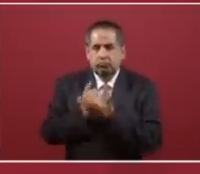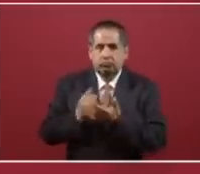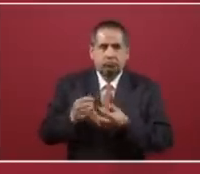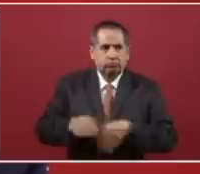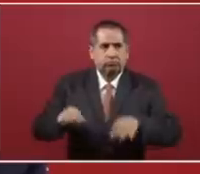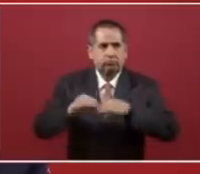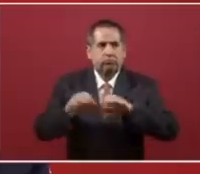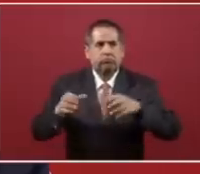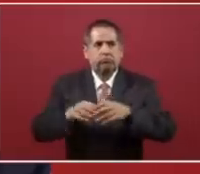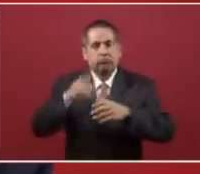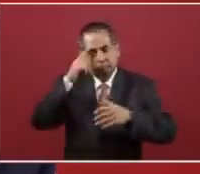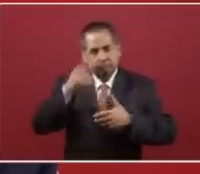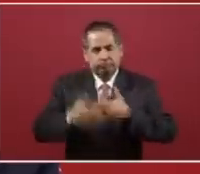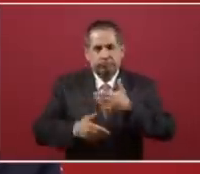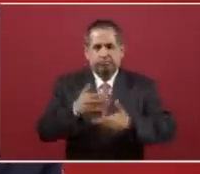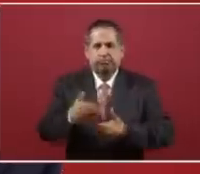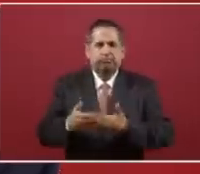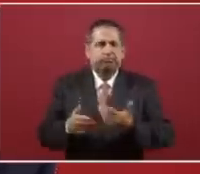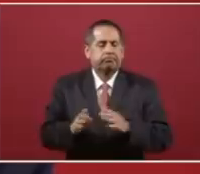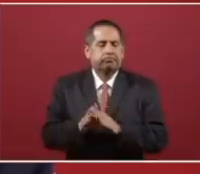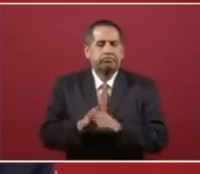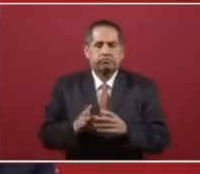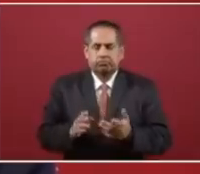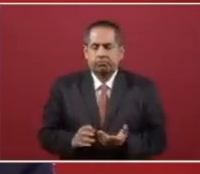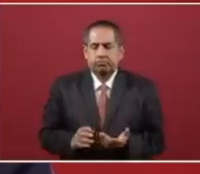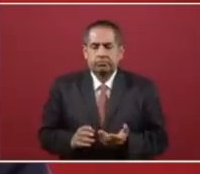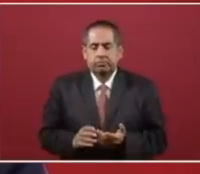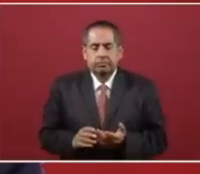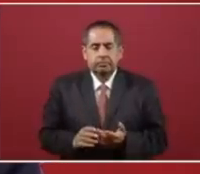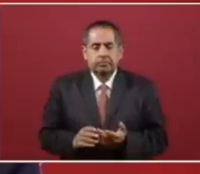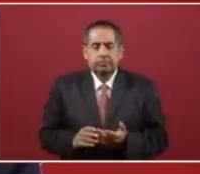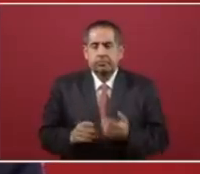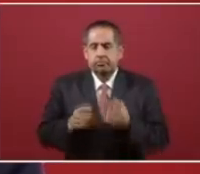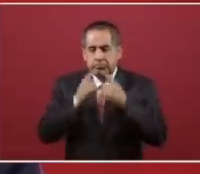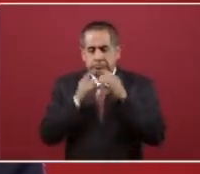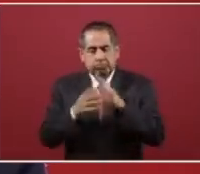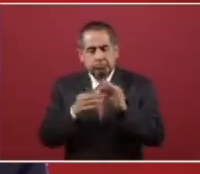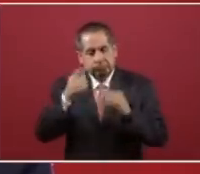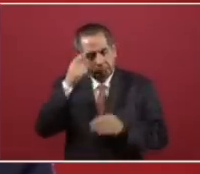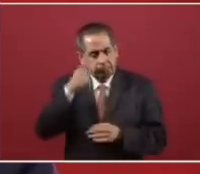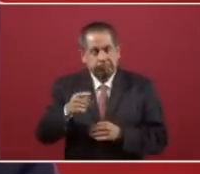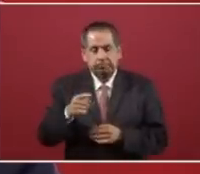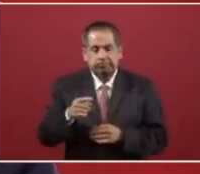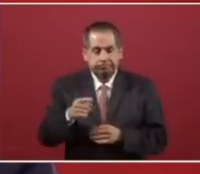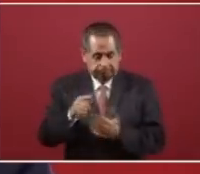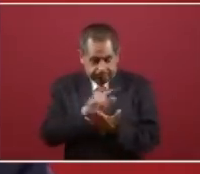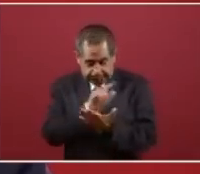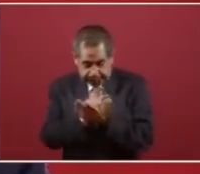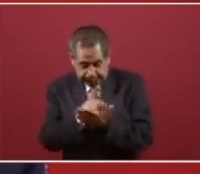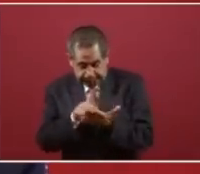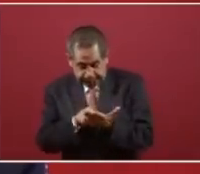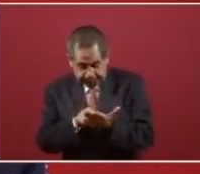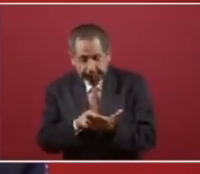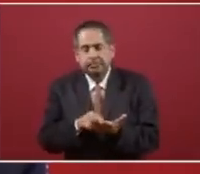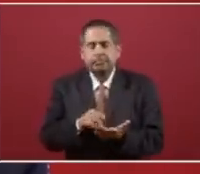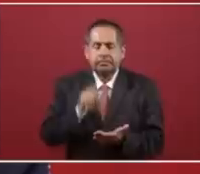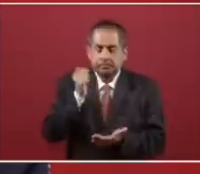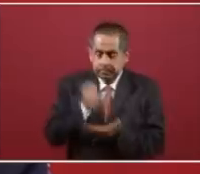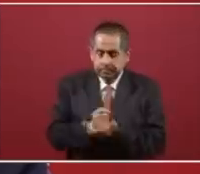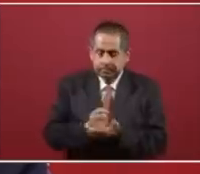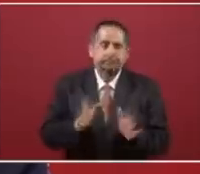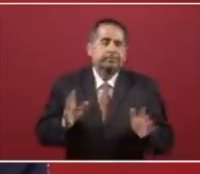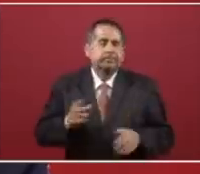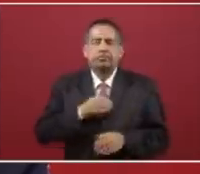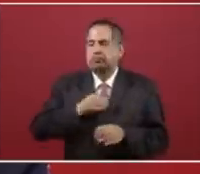a tener instrumentos para cumplir mejor con